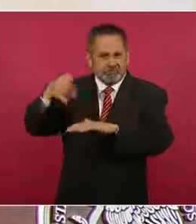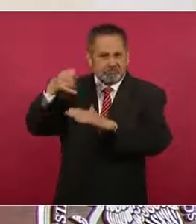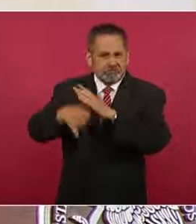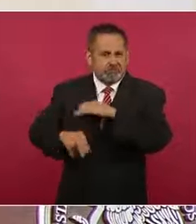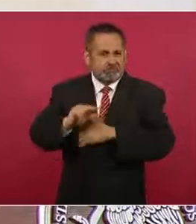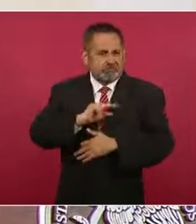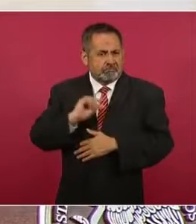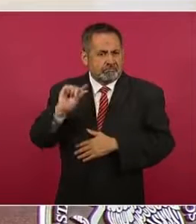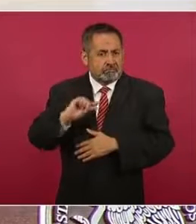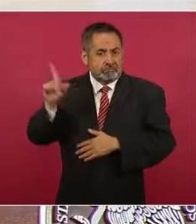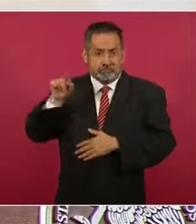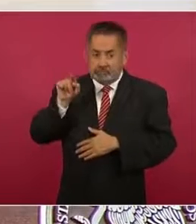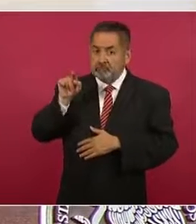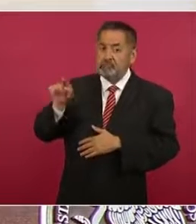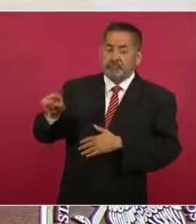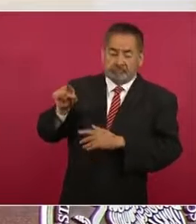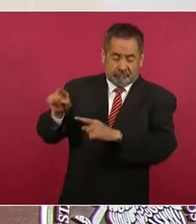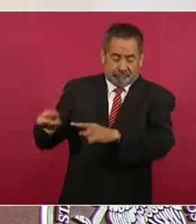en Cuba.